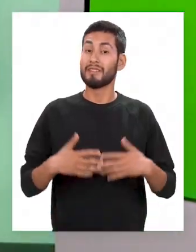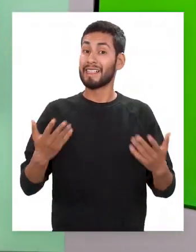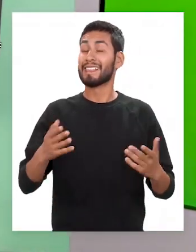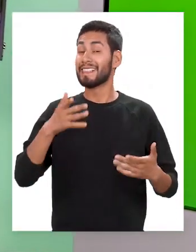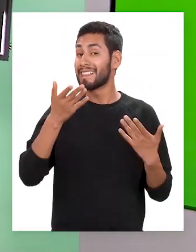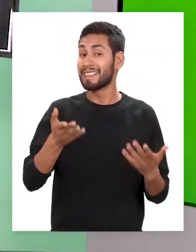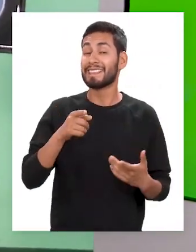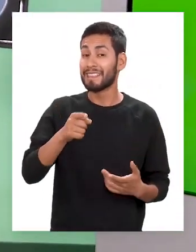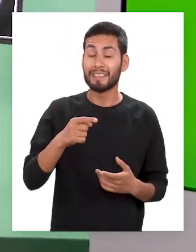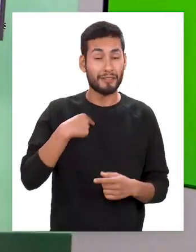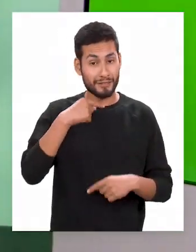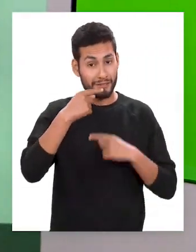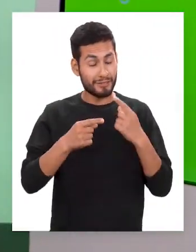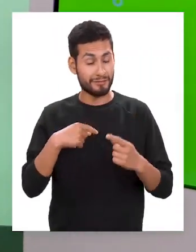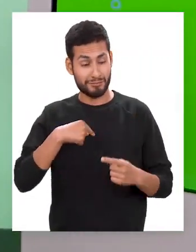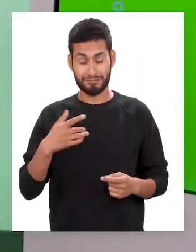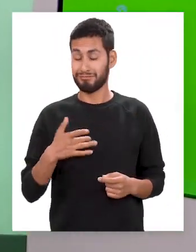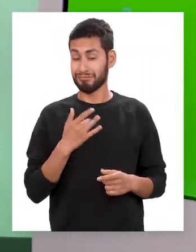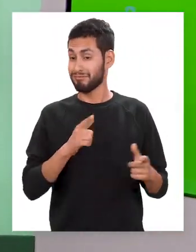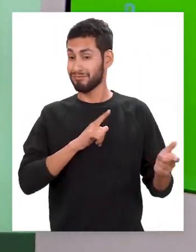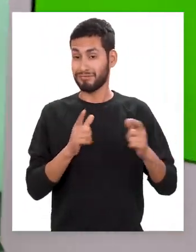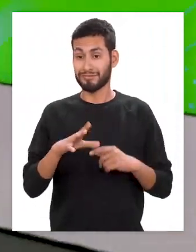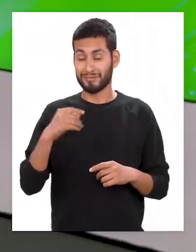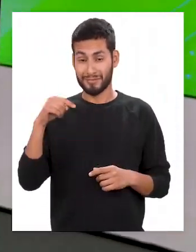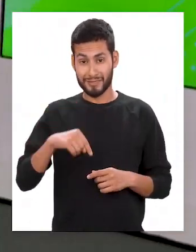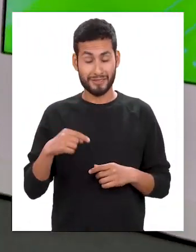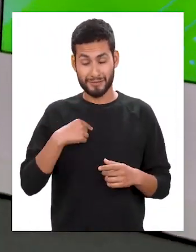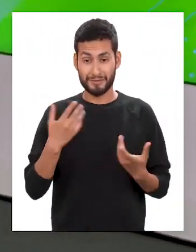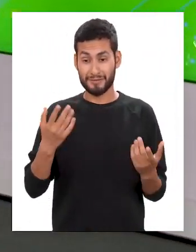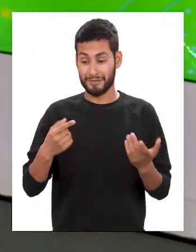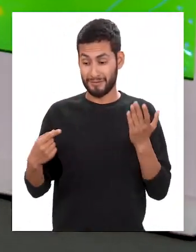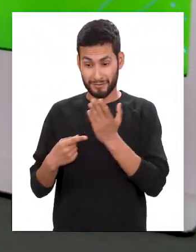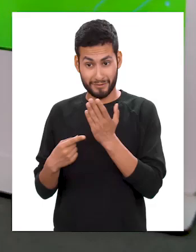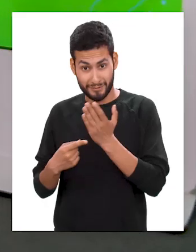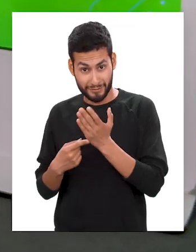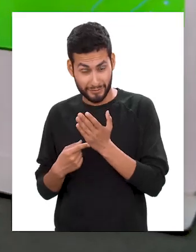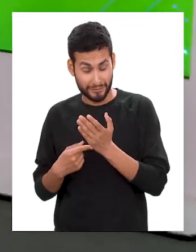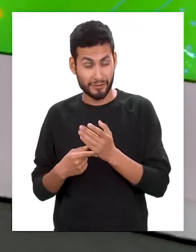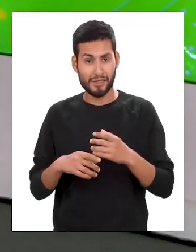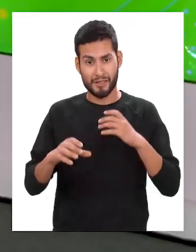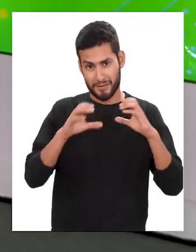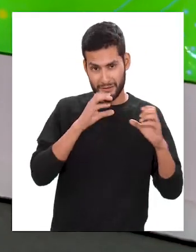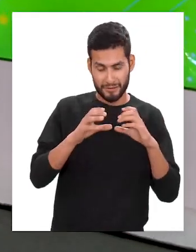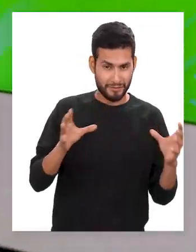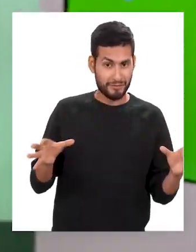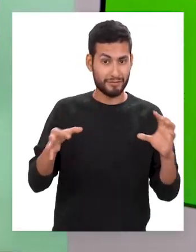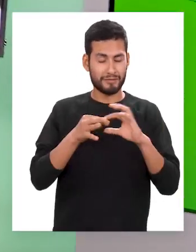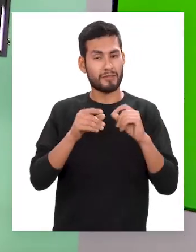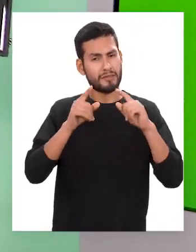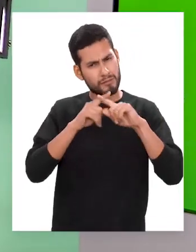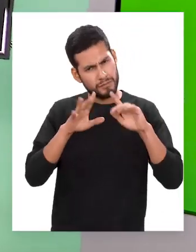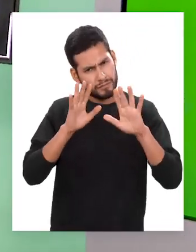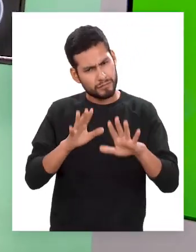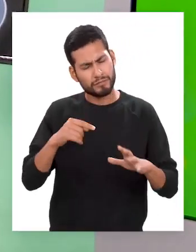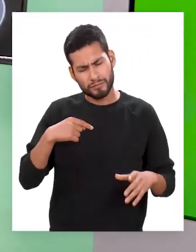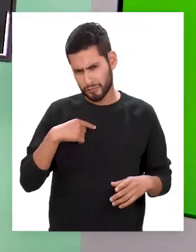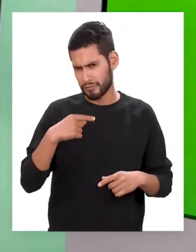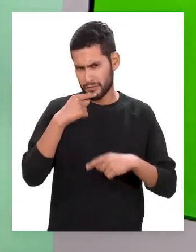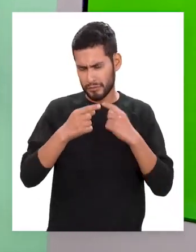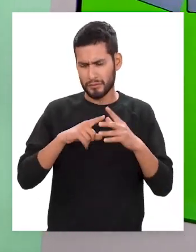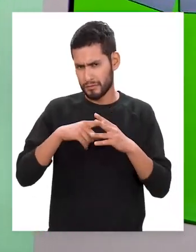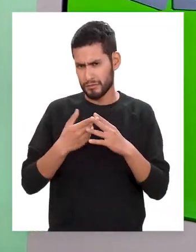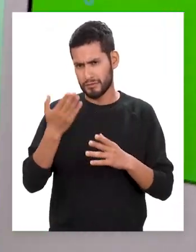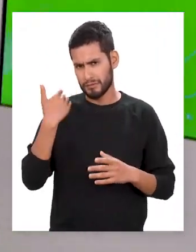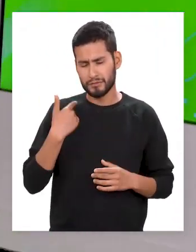¿Qué tal, chicos? Les cuento que me siento más preparado porque aquí fusionamos la tecnología y comunicación. Pero, tal y como lo habíamos